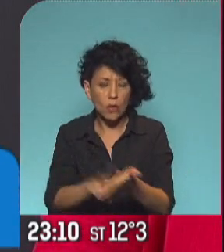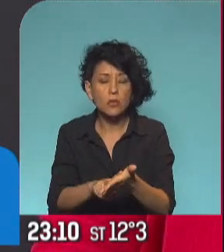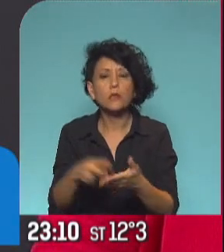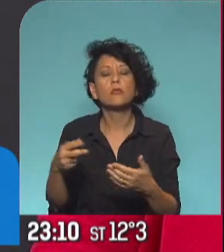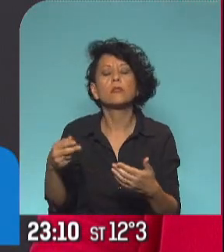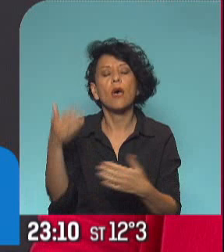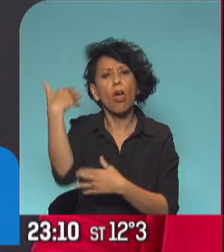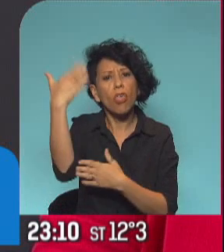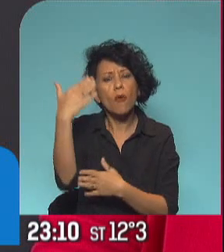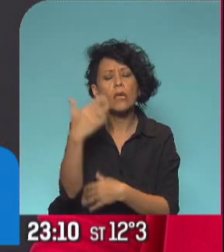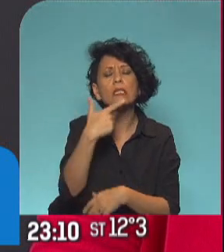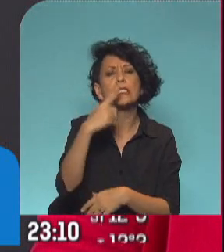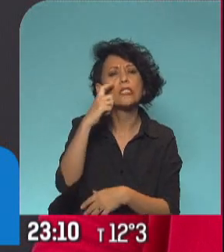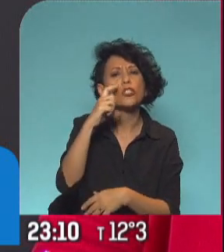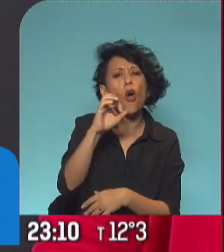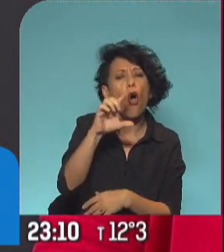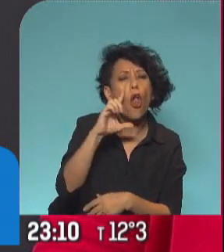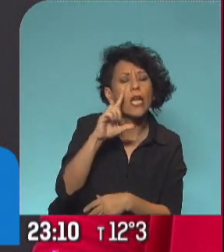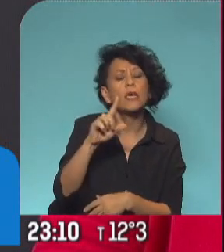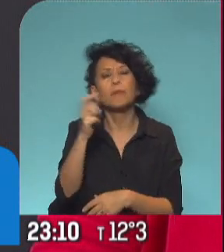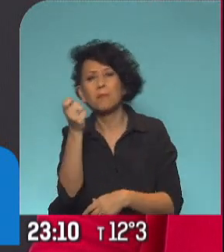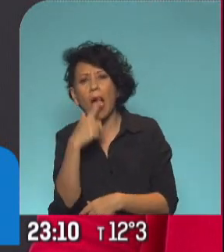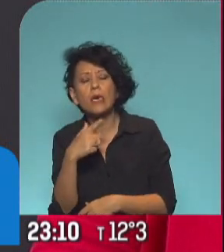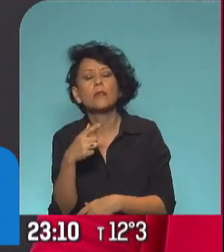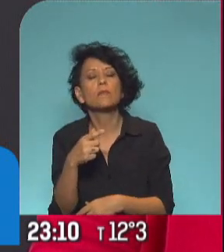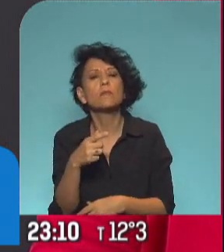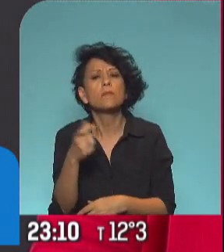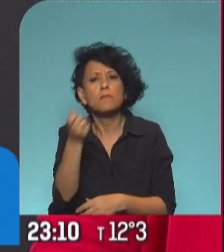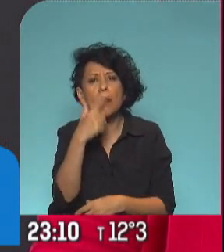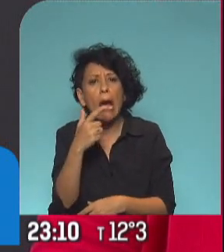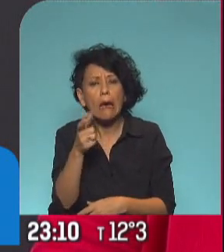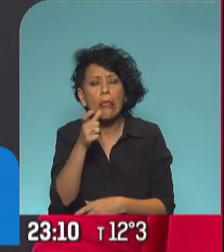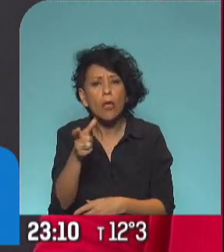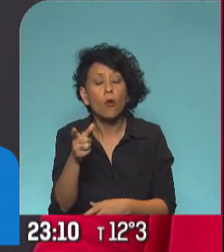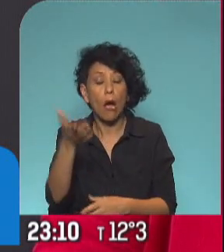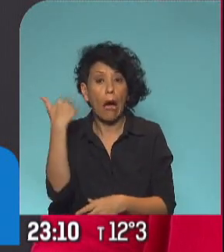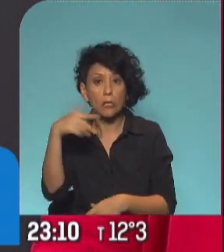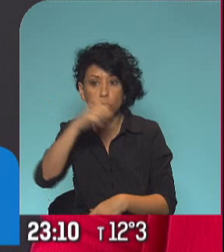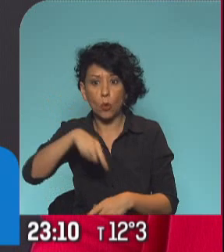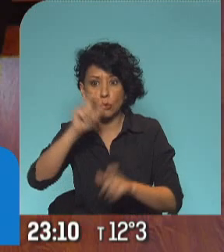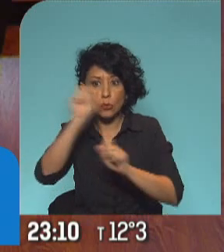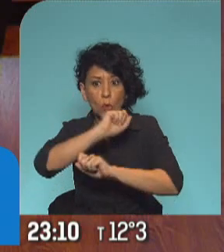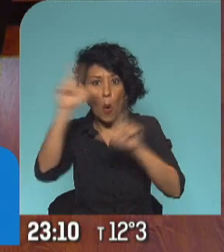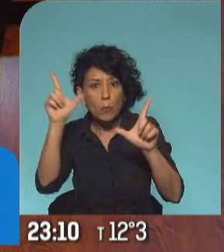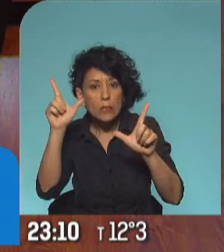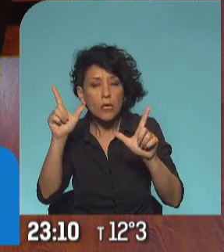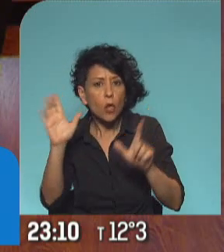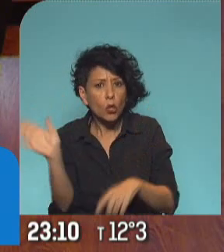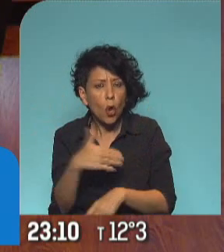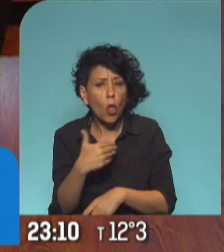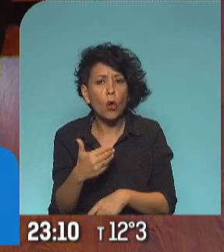esas frases tan punzantes que dio Macri, que nos sorprendió un poco a todos en aquel momento, y que